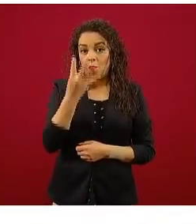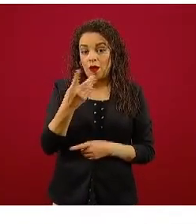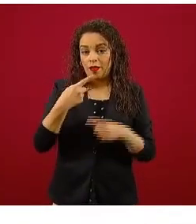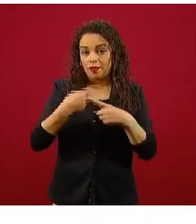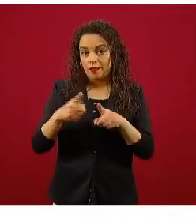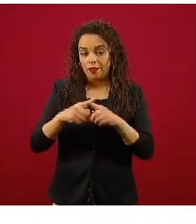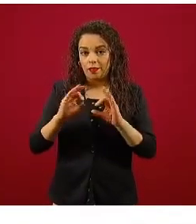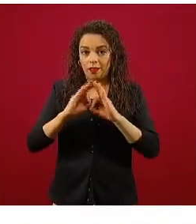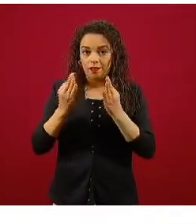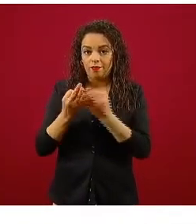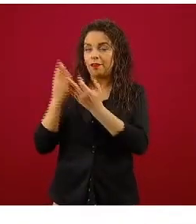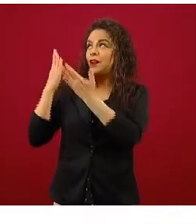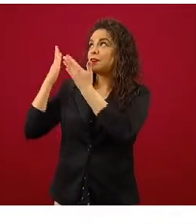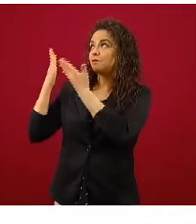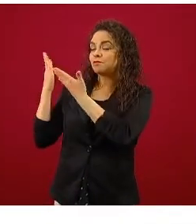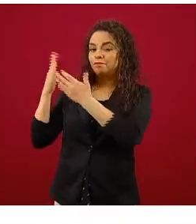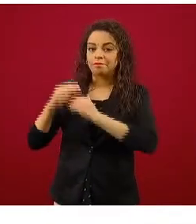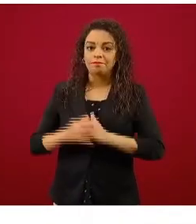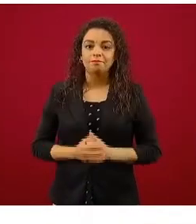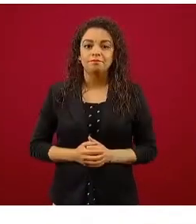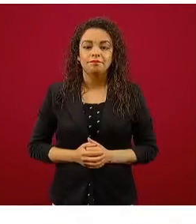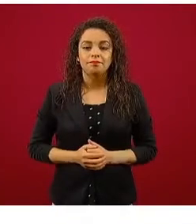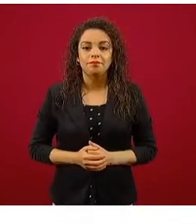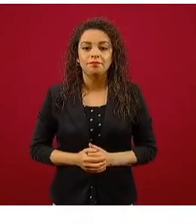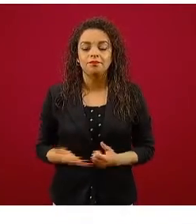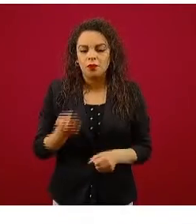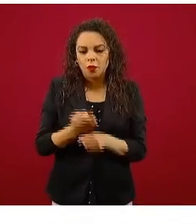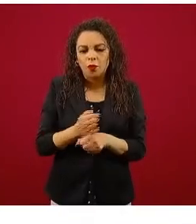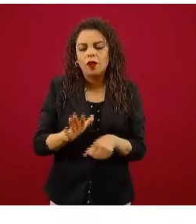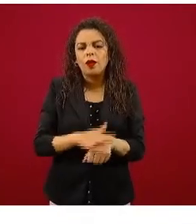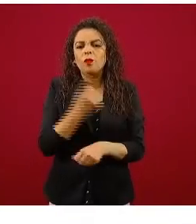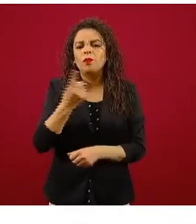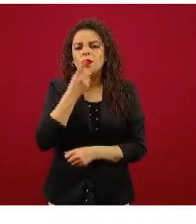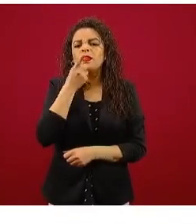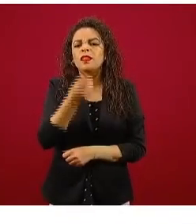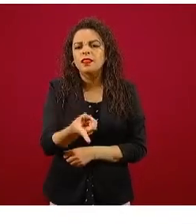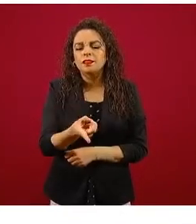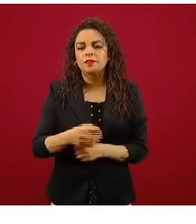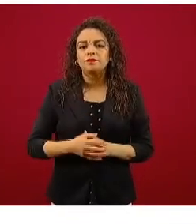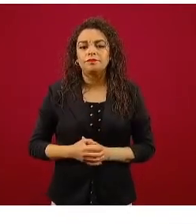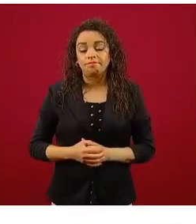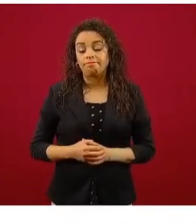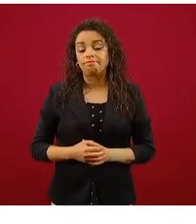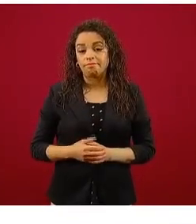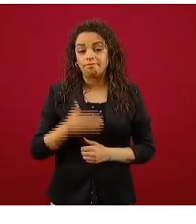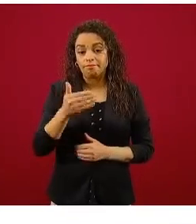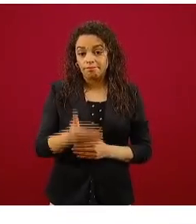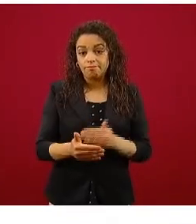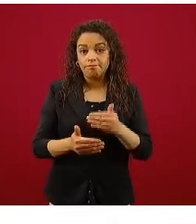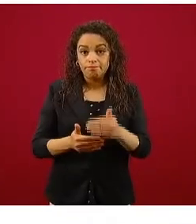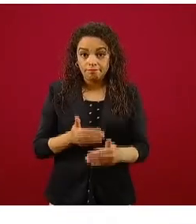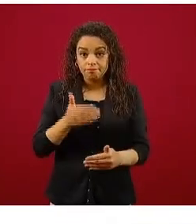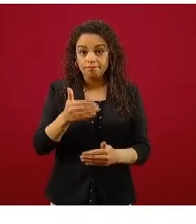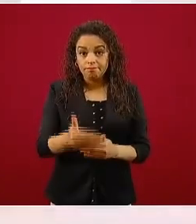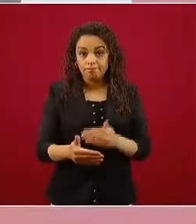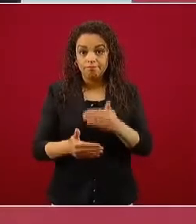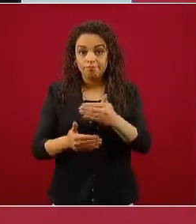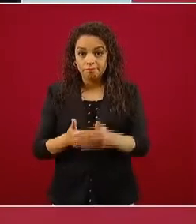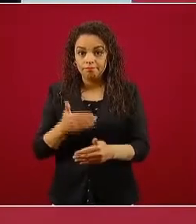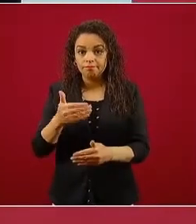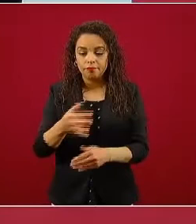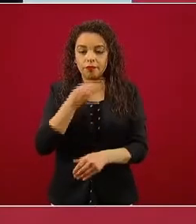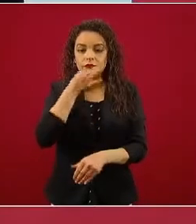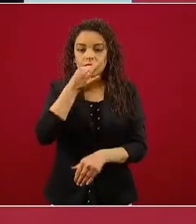que califican a cada actividad económica. ¿Por qué lo decimos ahorita? Porque iremos anunciando progresivamente